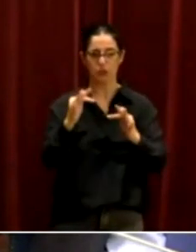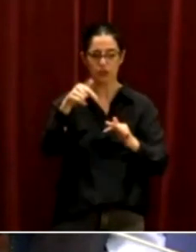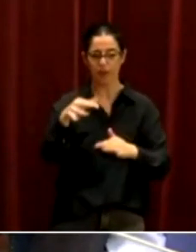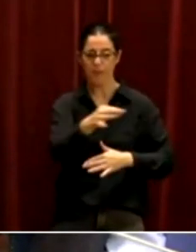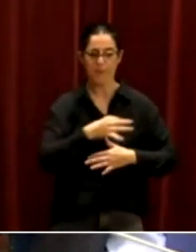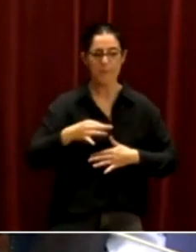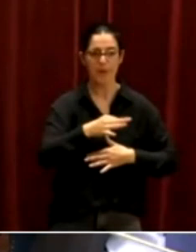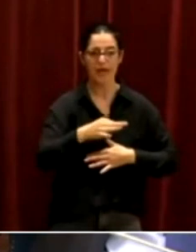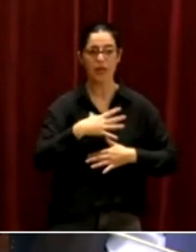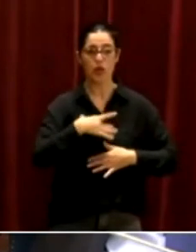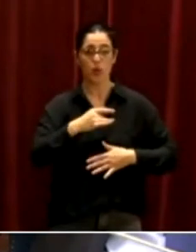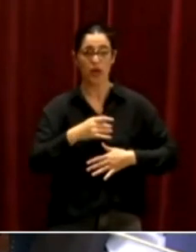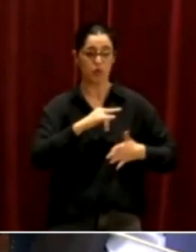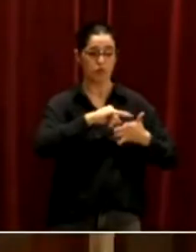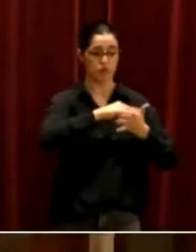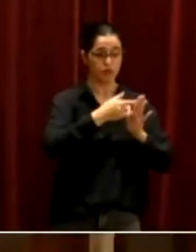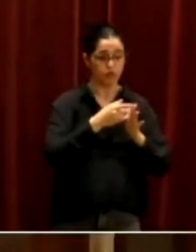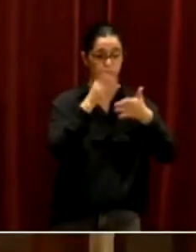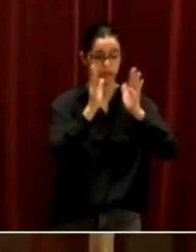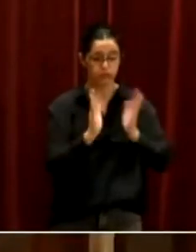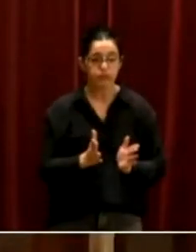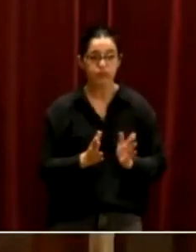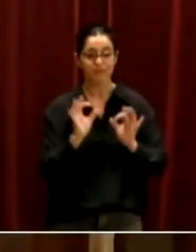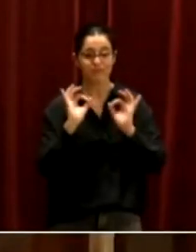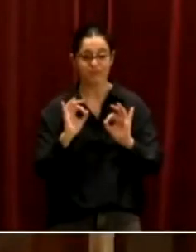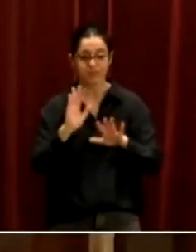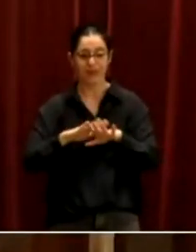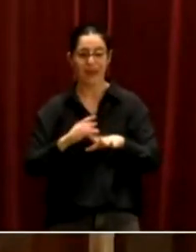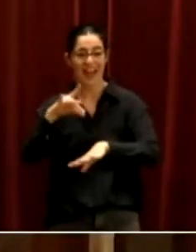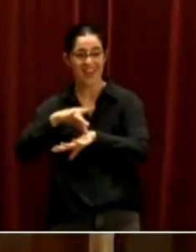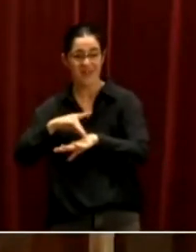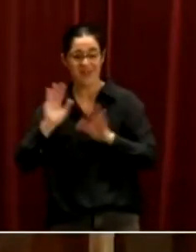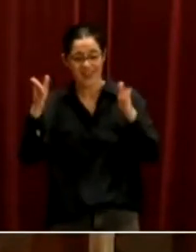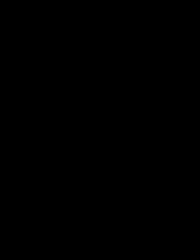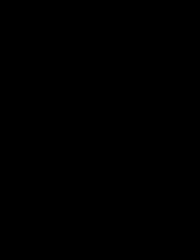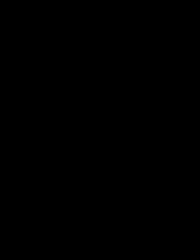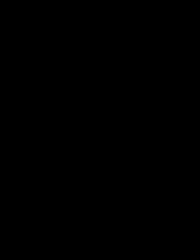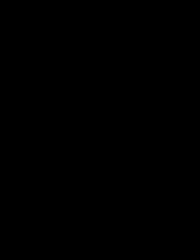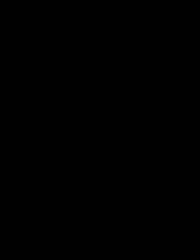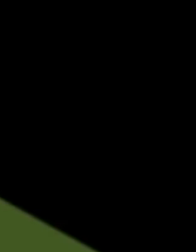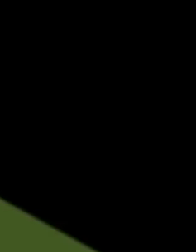disponer tanto de los medios necesarios de detección y del tratamiento para todo este tipo de enfermedades. Gracias.